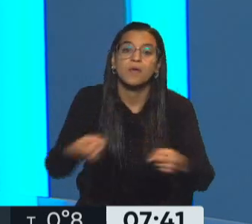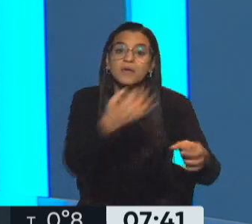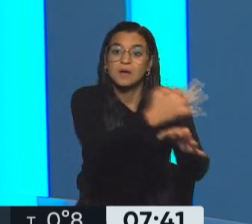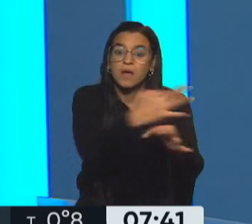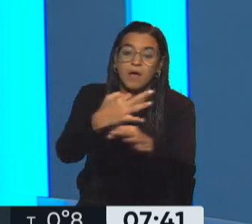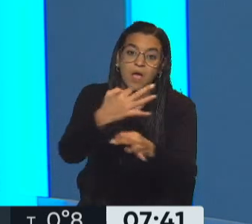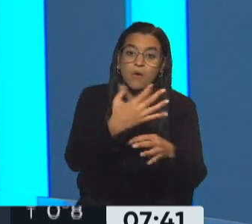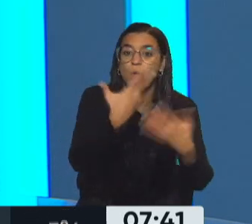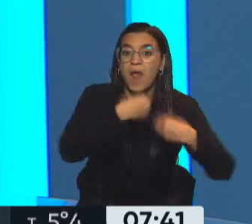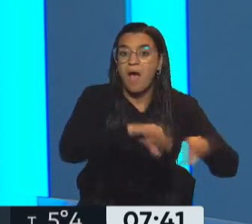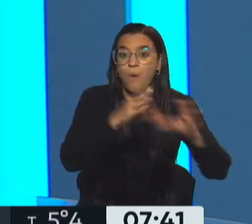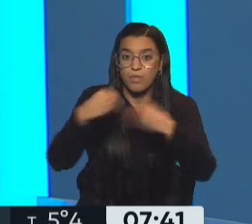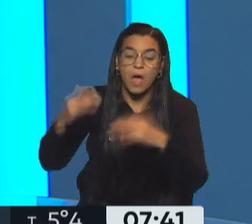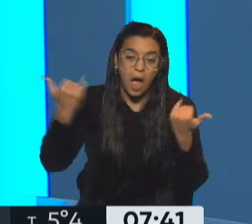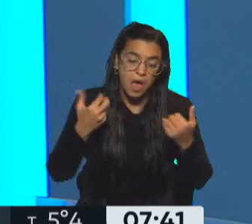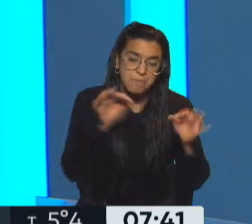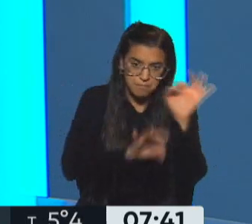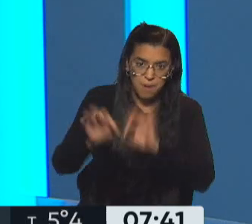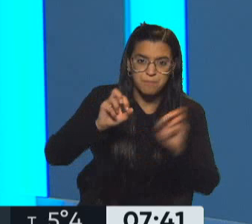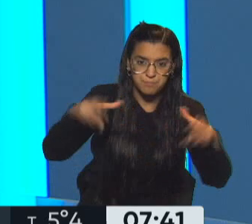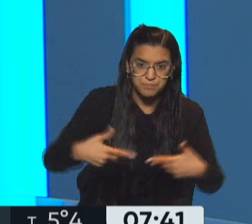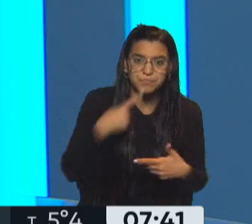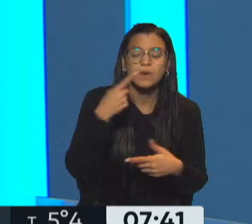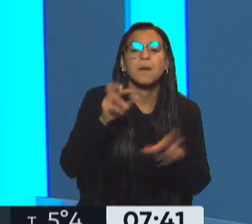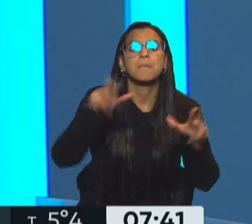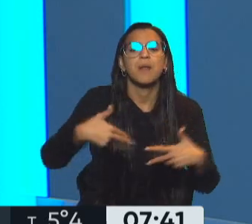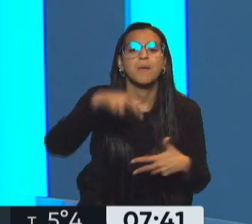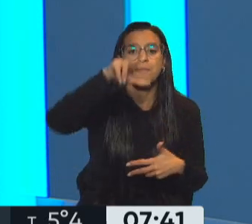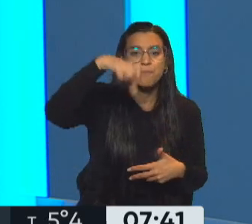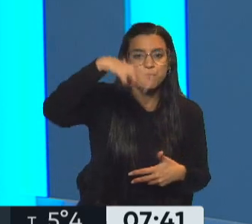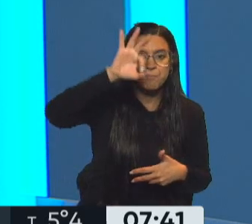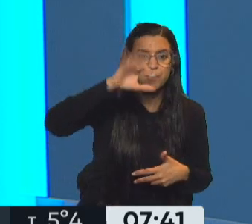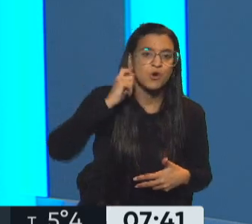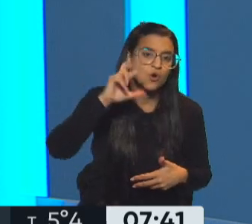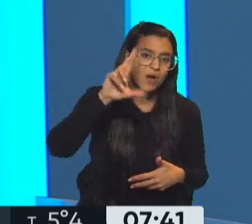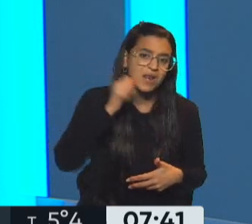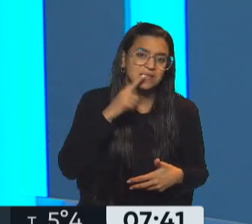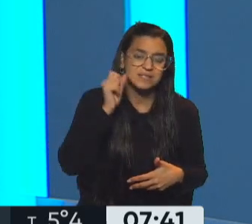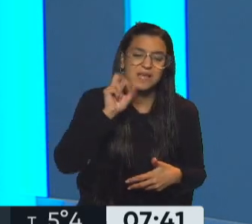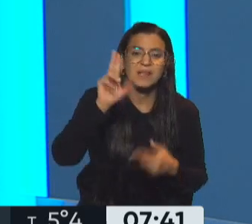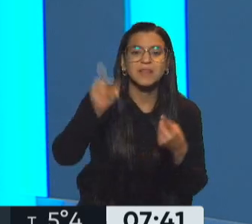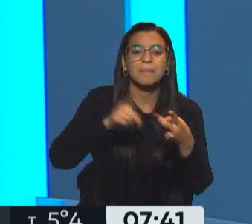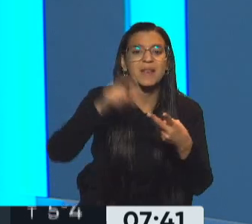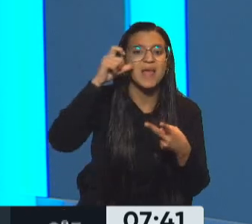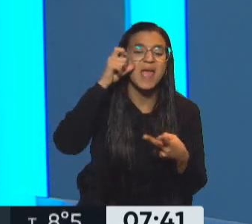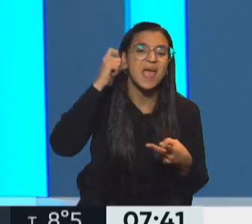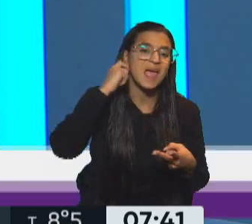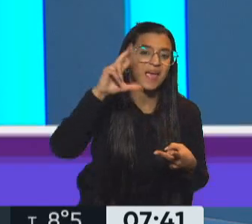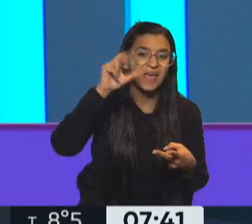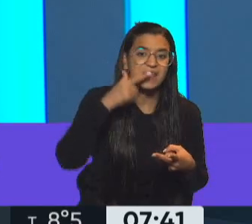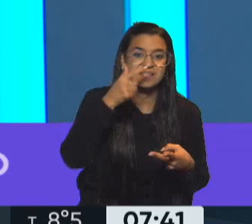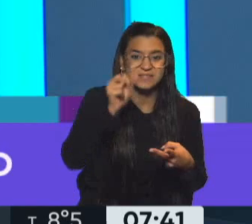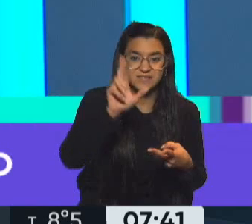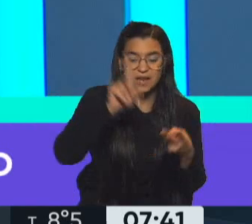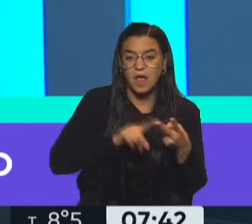escuela. Bueno, hay proyectos y planes en marcha, el plan Progresar precisamente y el plan Egresar para aquellos que todavía no